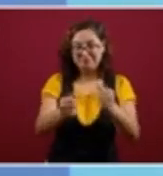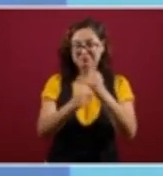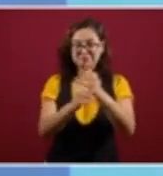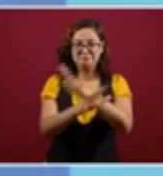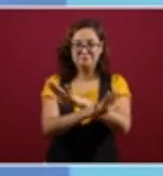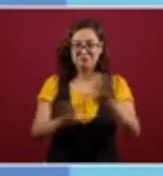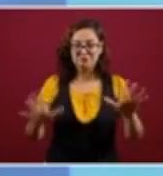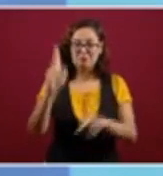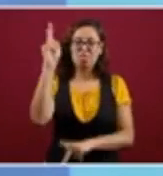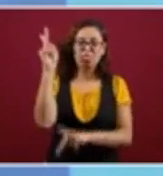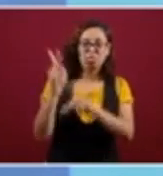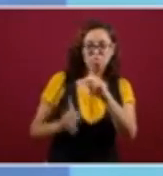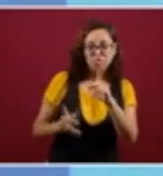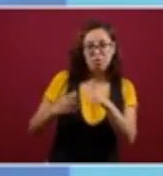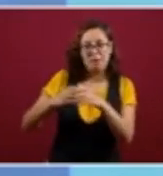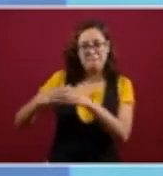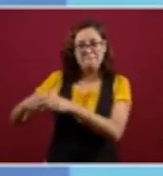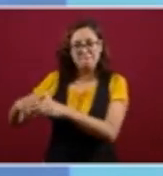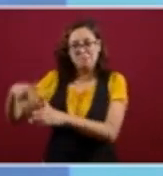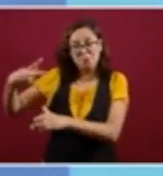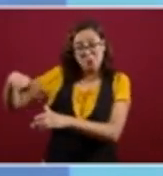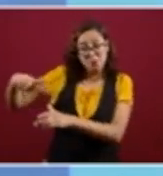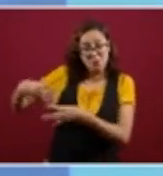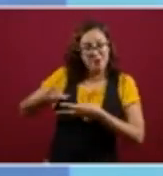No se daba a conocer